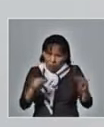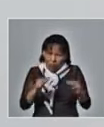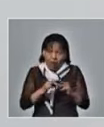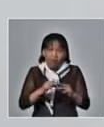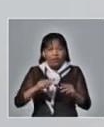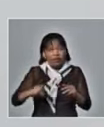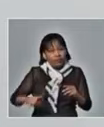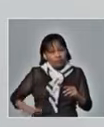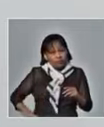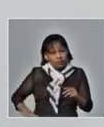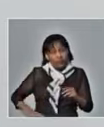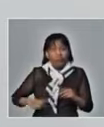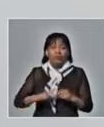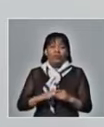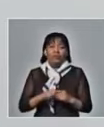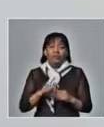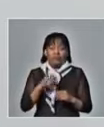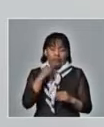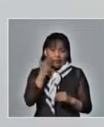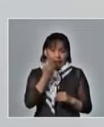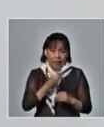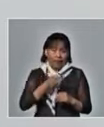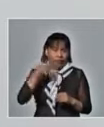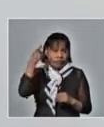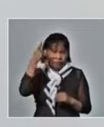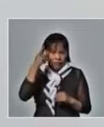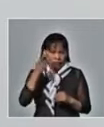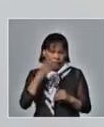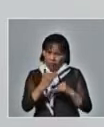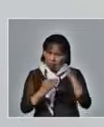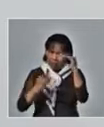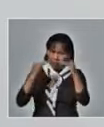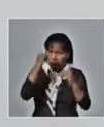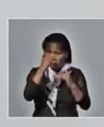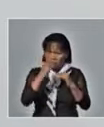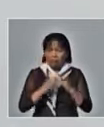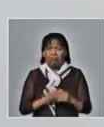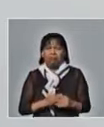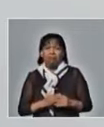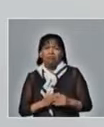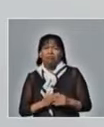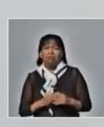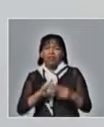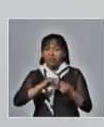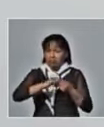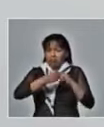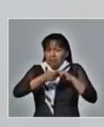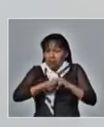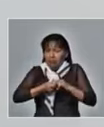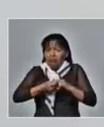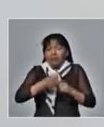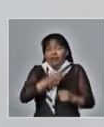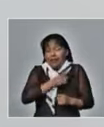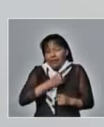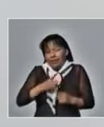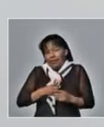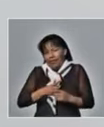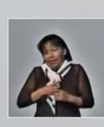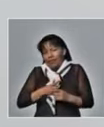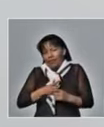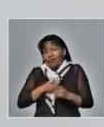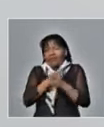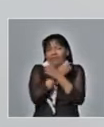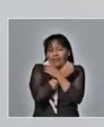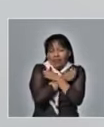municipales. Si queremos que nuestro estado siga avanzando y siga por el camino de la transformación, debemos de apostarle a la